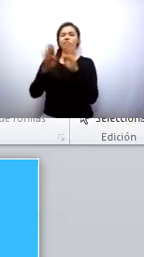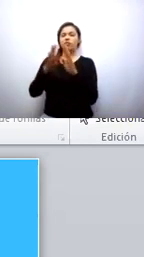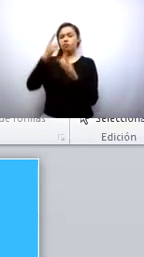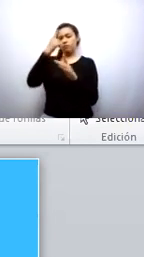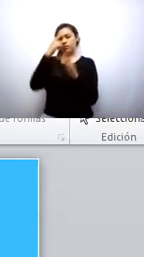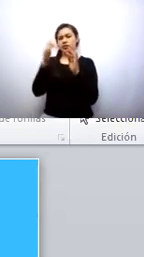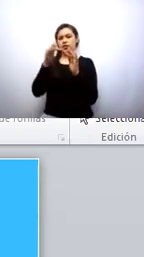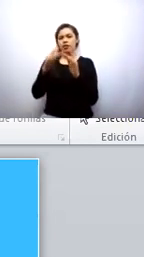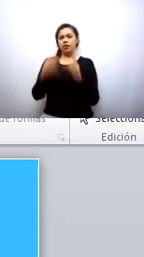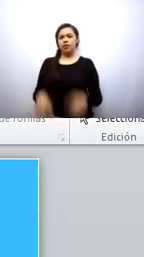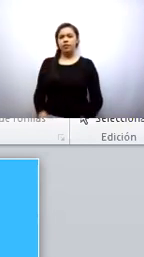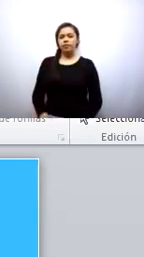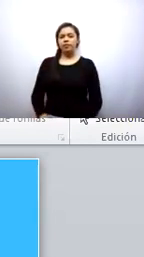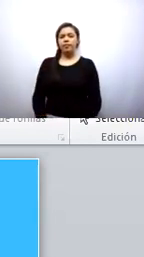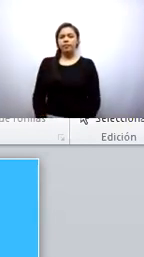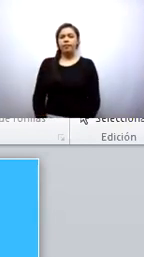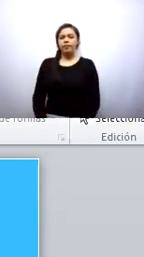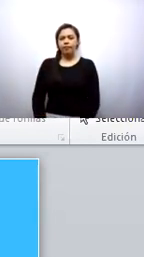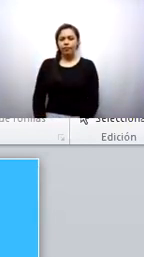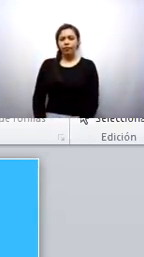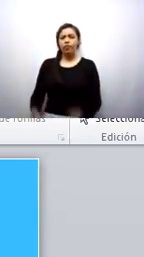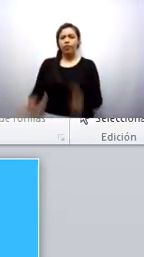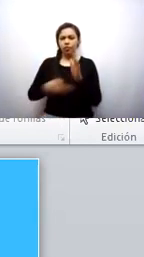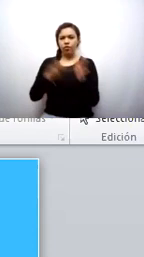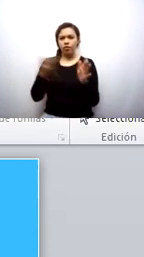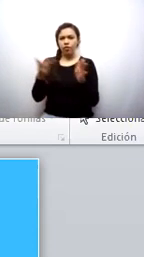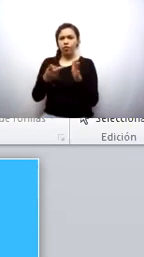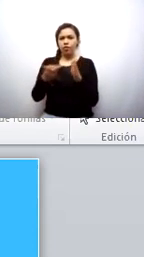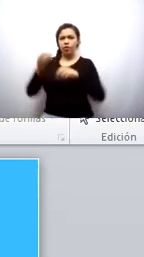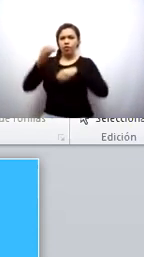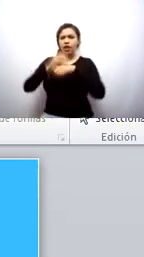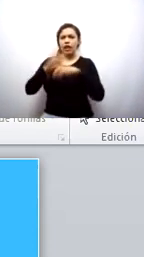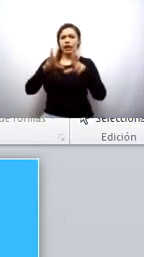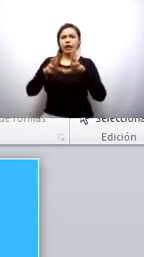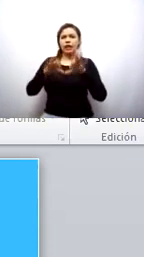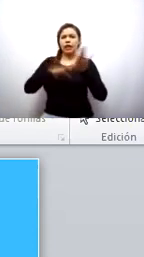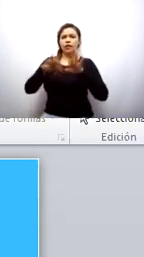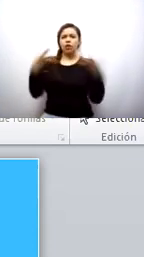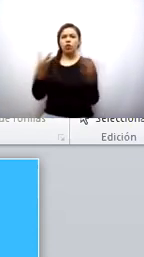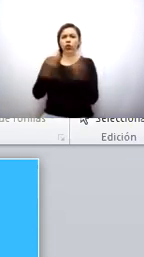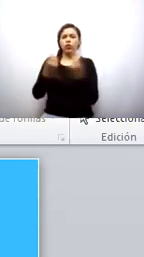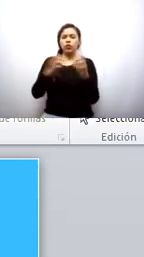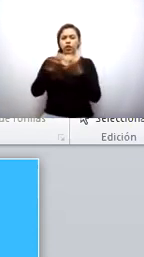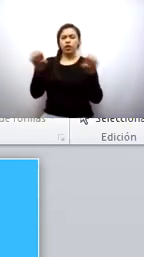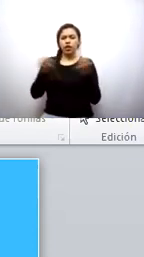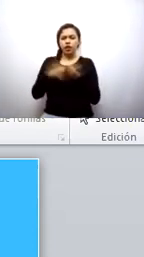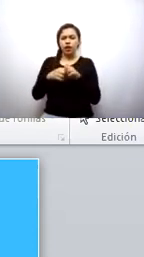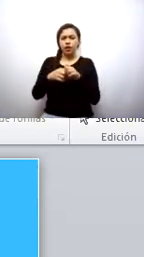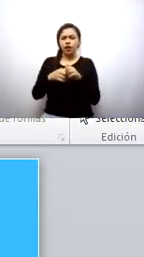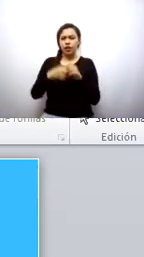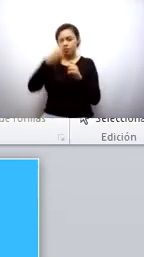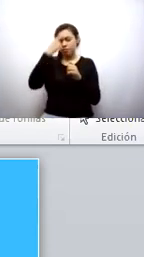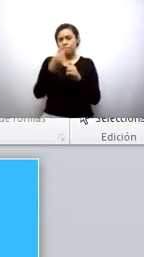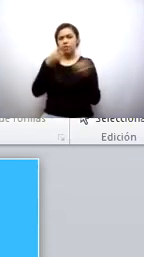pues bueno, nuevamente hacer hincapié en el trabajo en equipo, en el trabajo colaborativo, que tendría que ver justamente